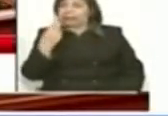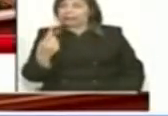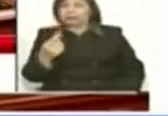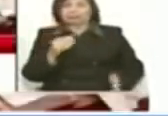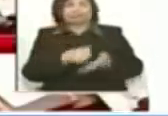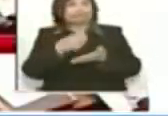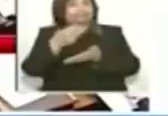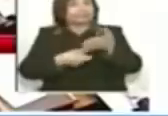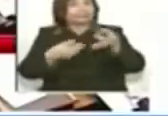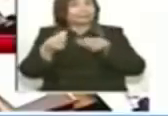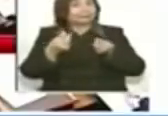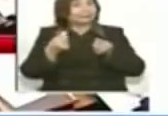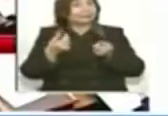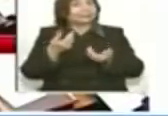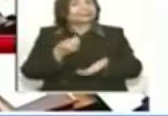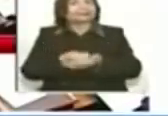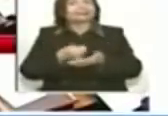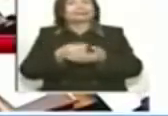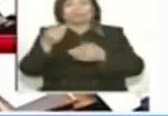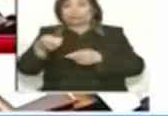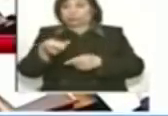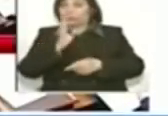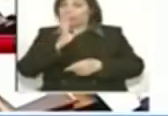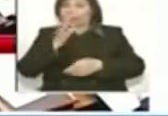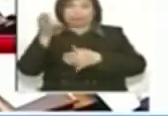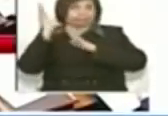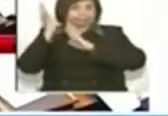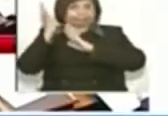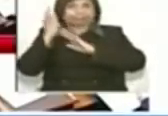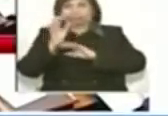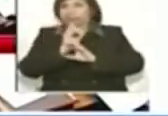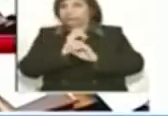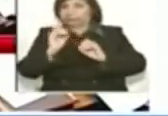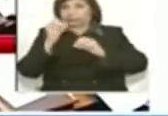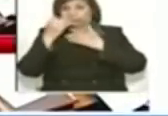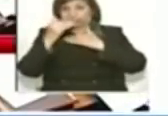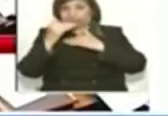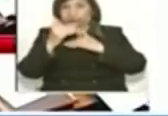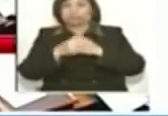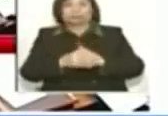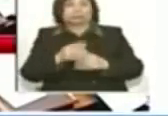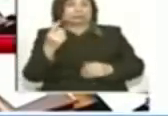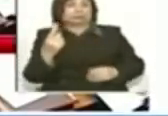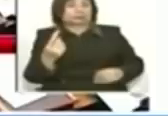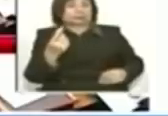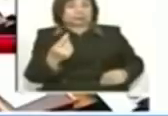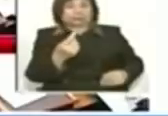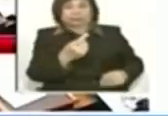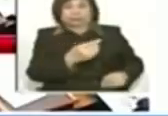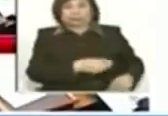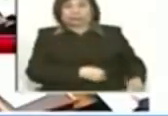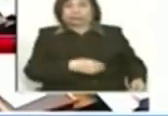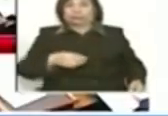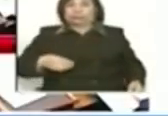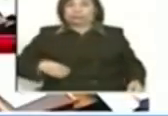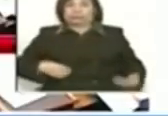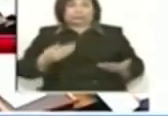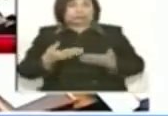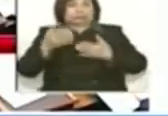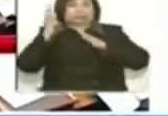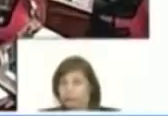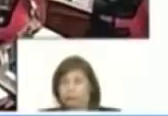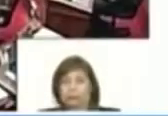quedaría hoy y mañana para concluir, porque el lunes ya tienen que estar en el Ejecutivo nuestra